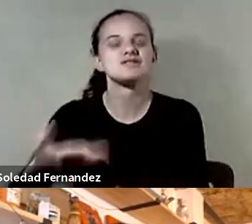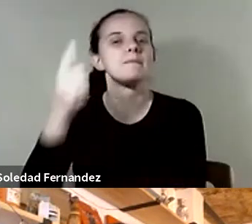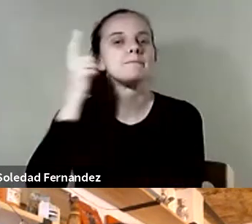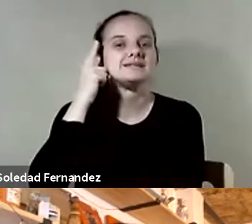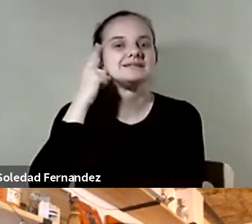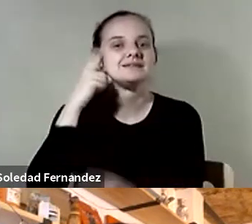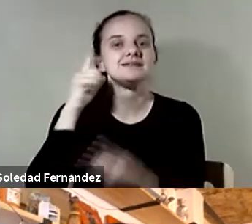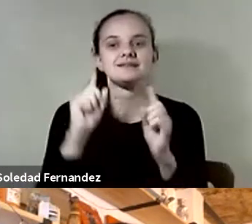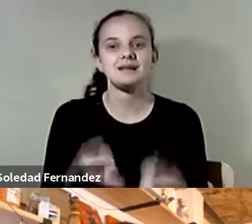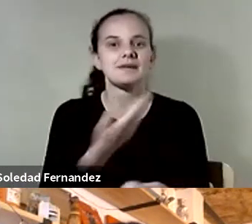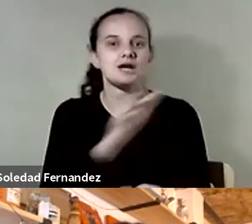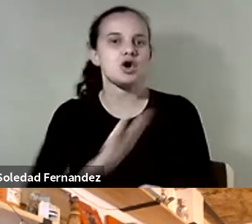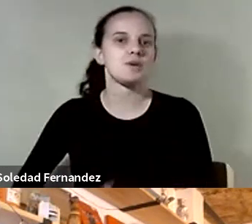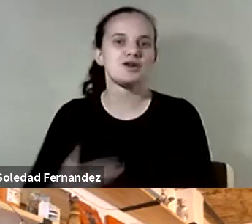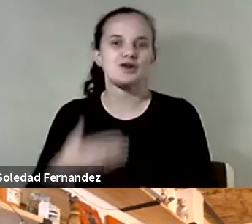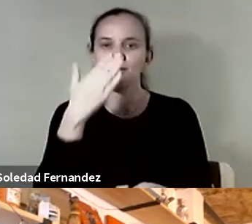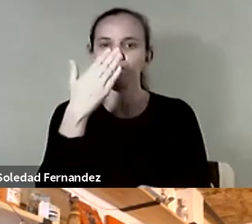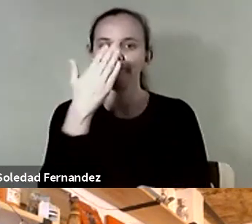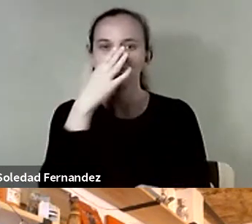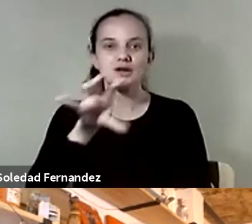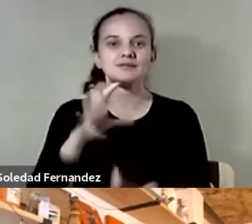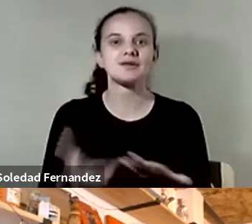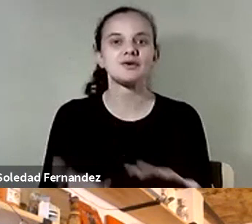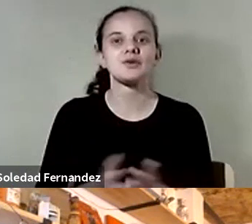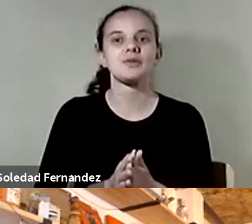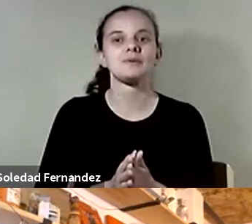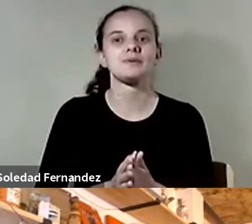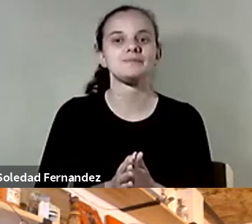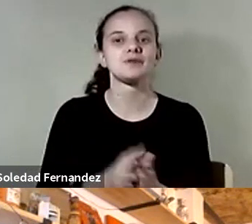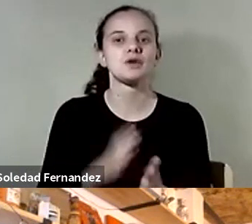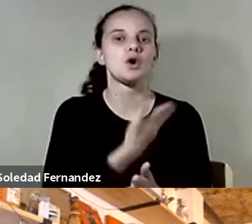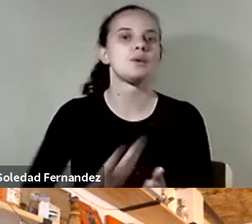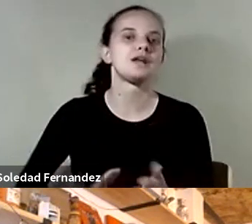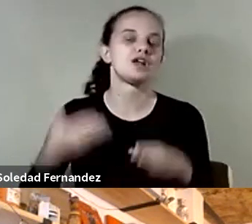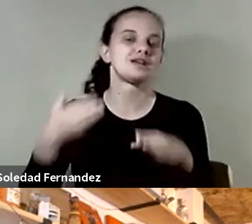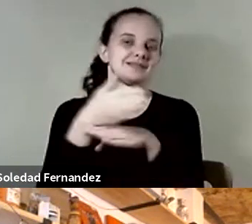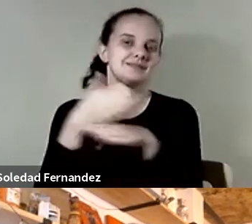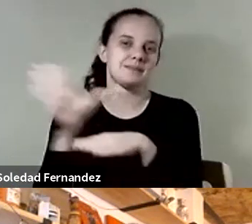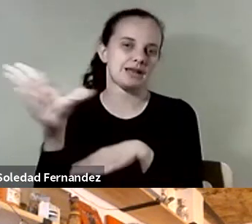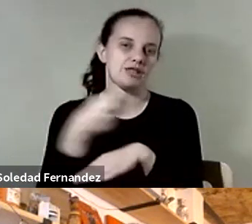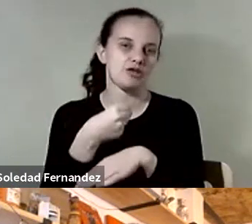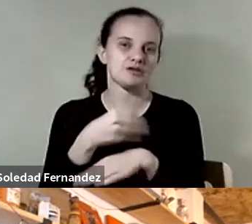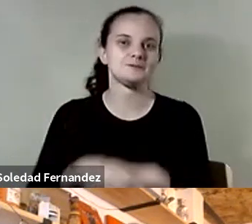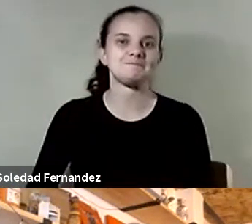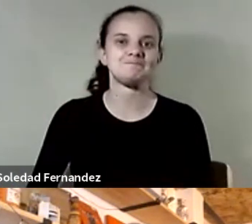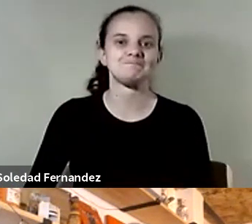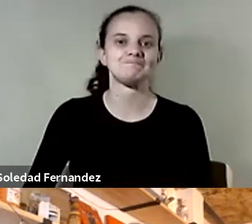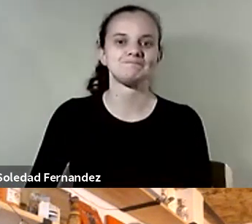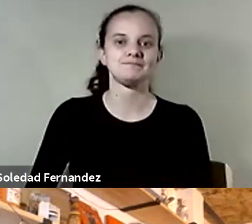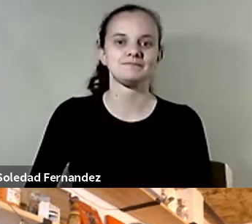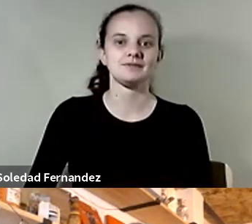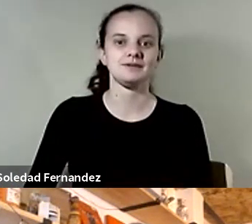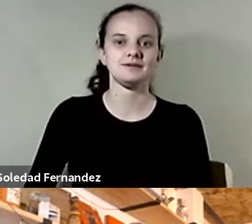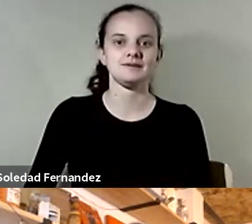desde el gobierno de la provincia de Córdoba, bueno, un gobierno más accesible para todas las personas. Así que muchas gracias.